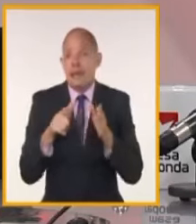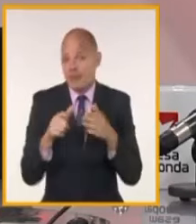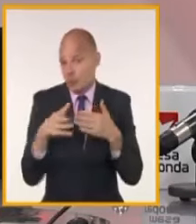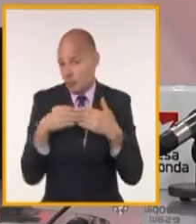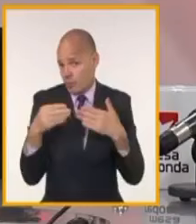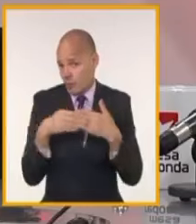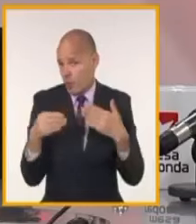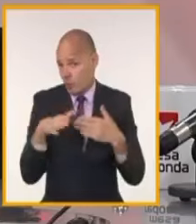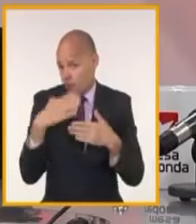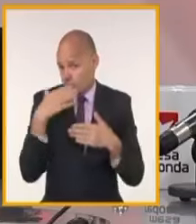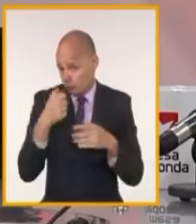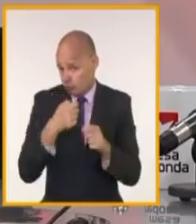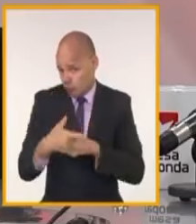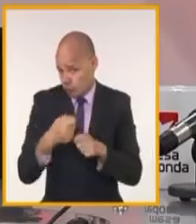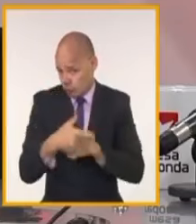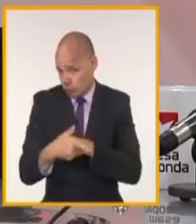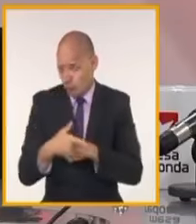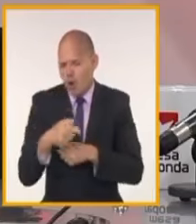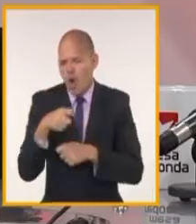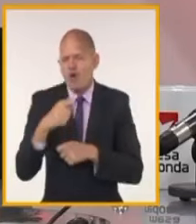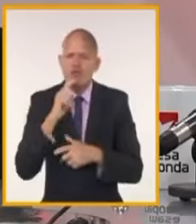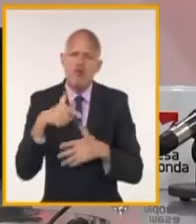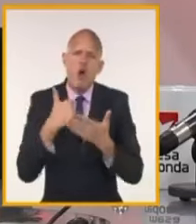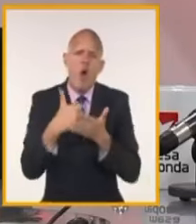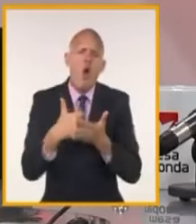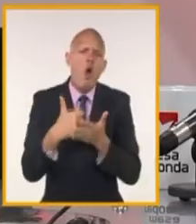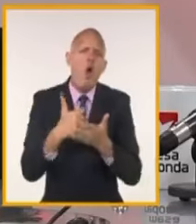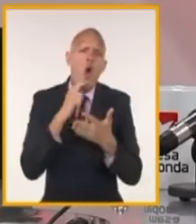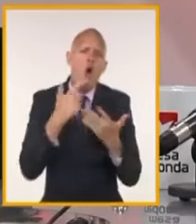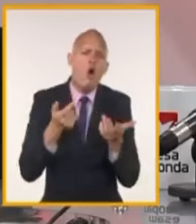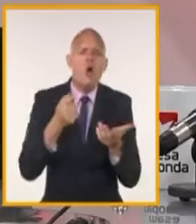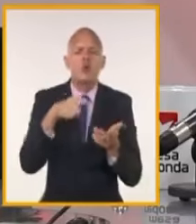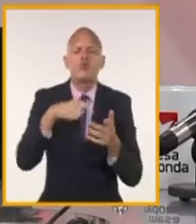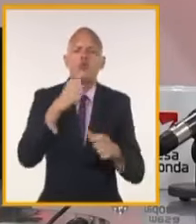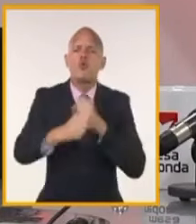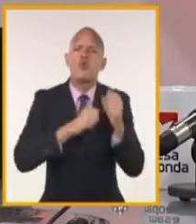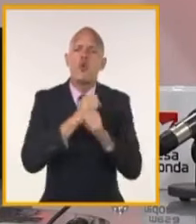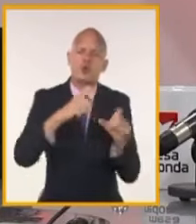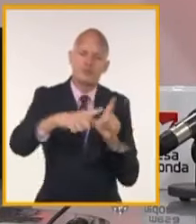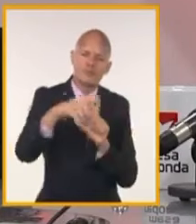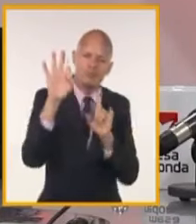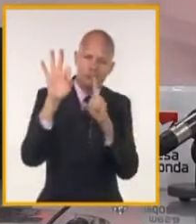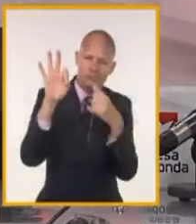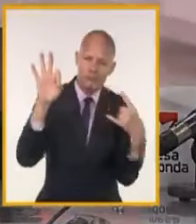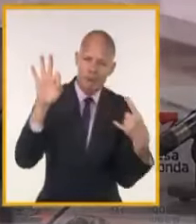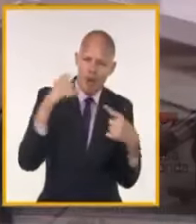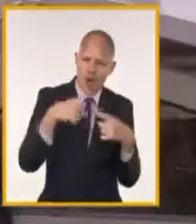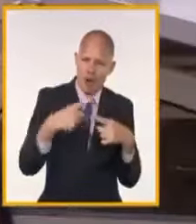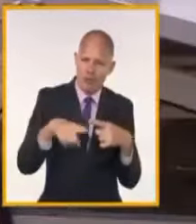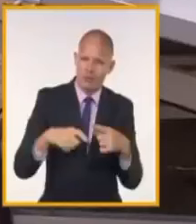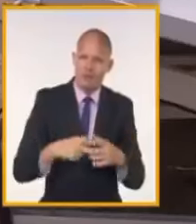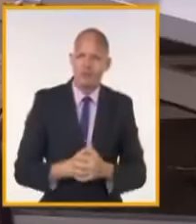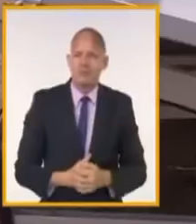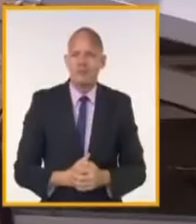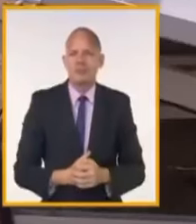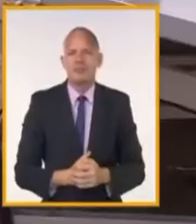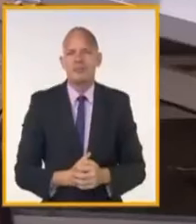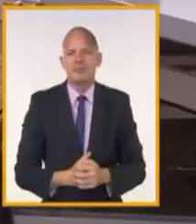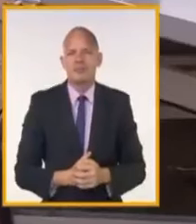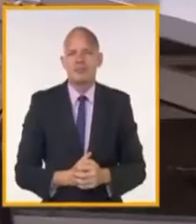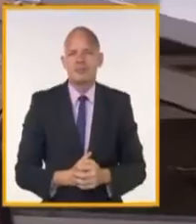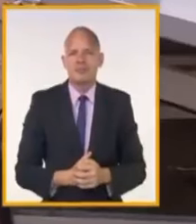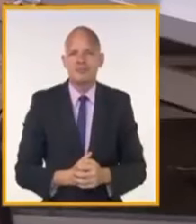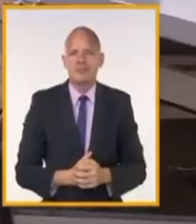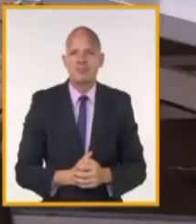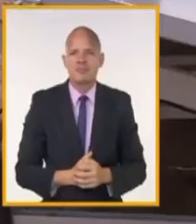país puede resolver mediante las energías renovables vamos a ver este material los